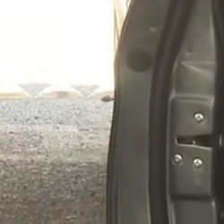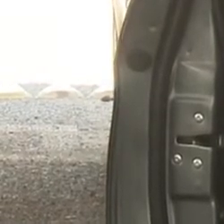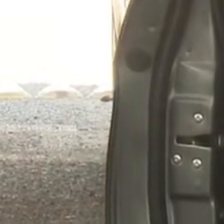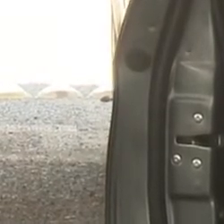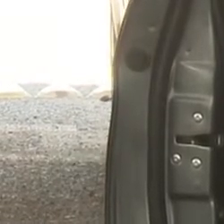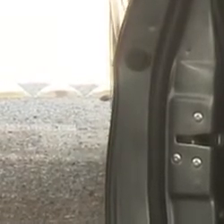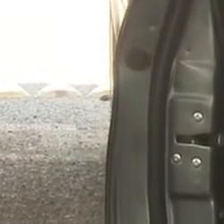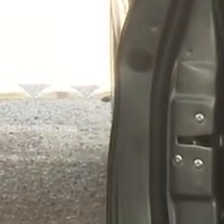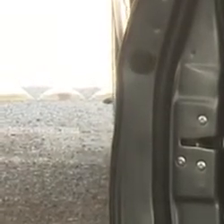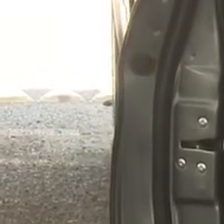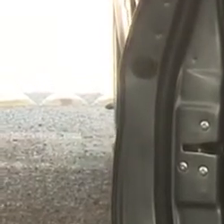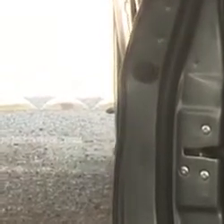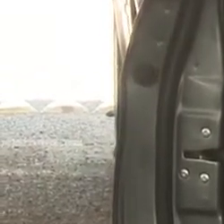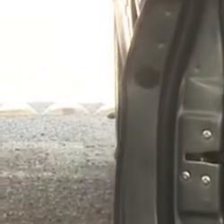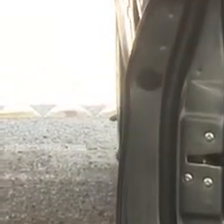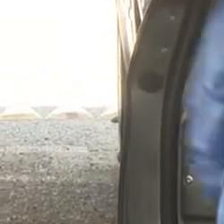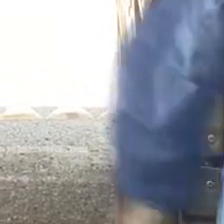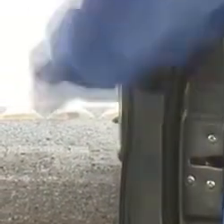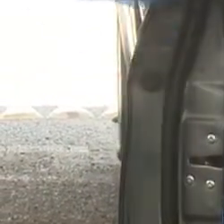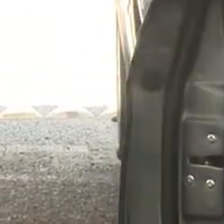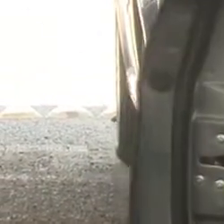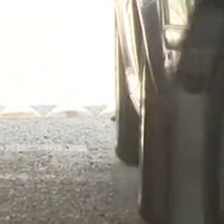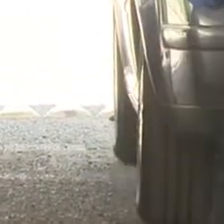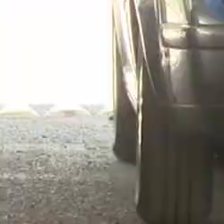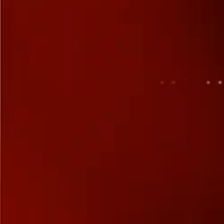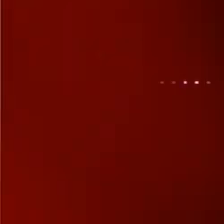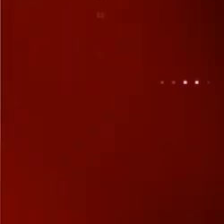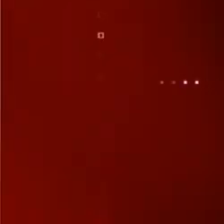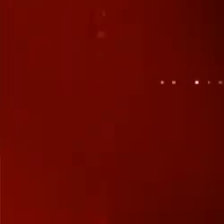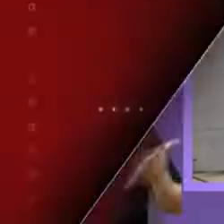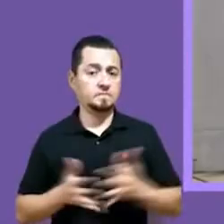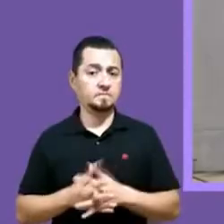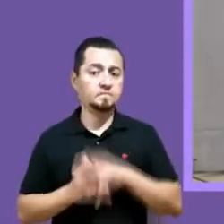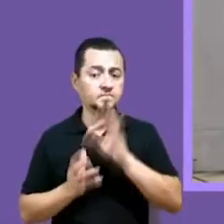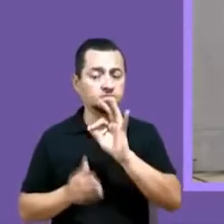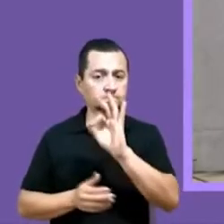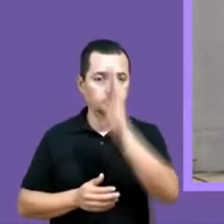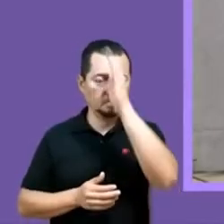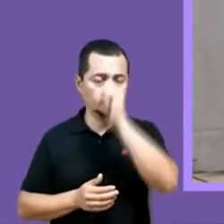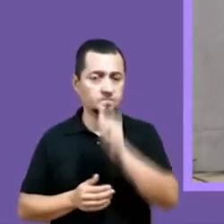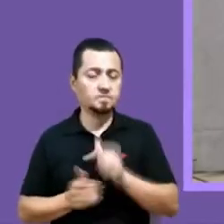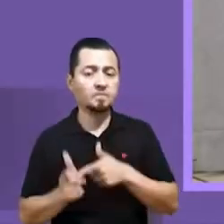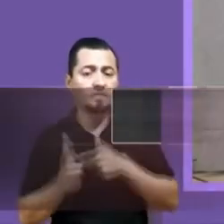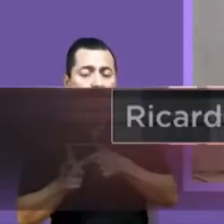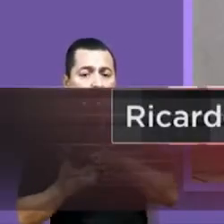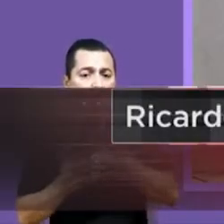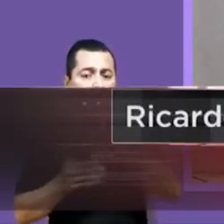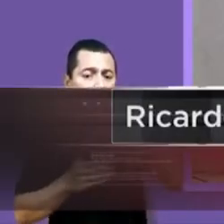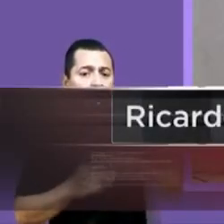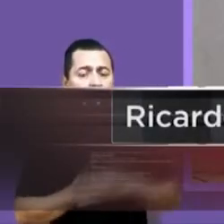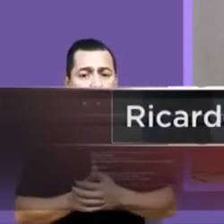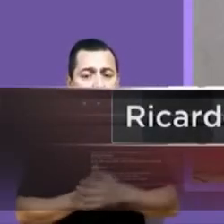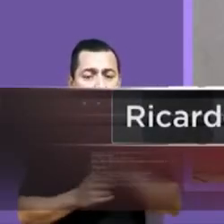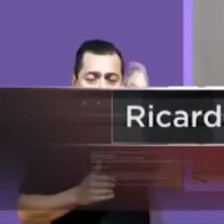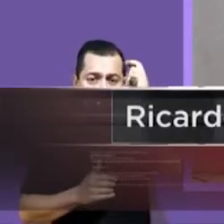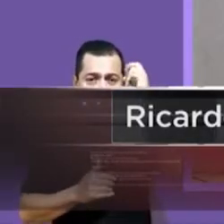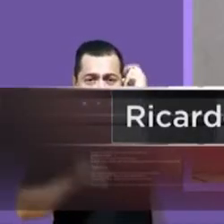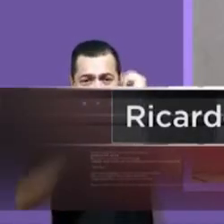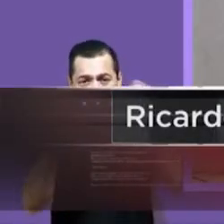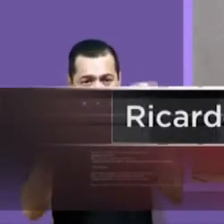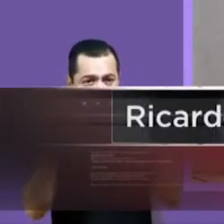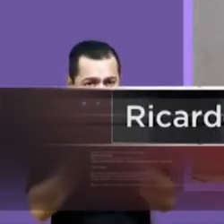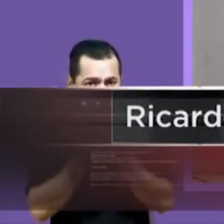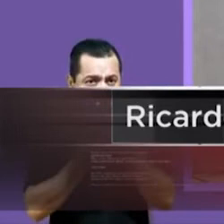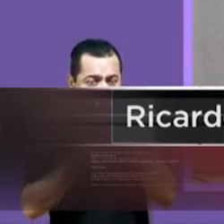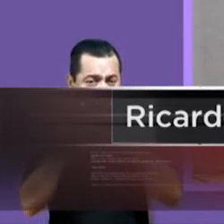99% de los hospitalizados no están vacunados otro dato que valida esto que se comenta el